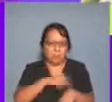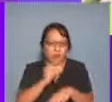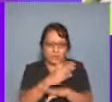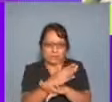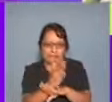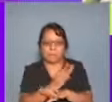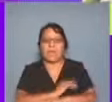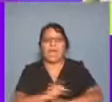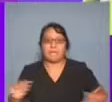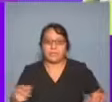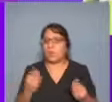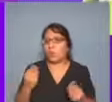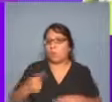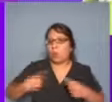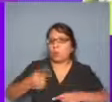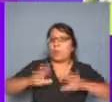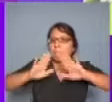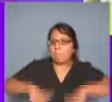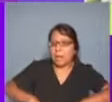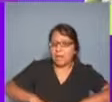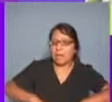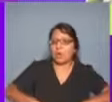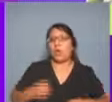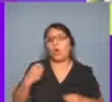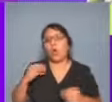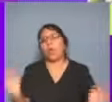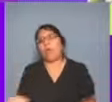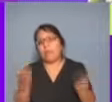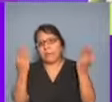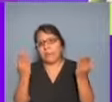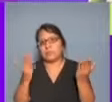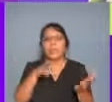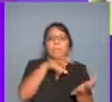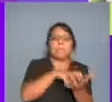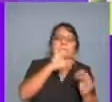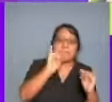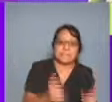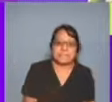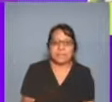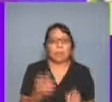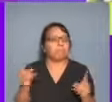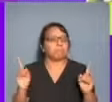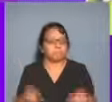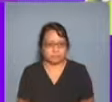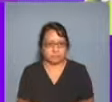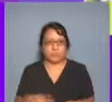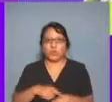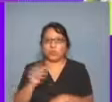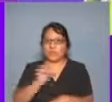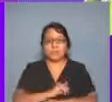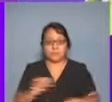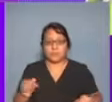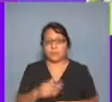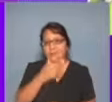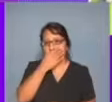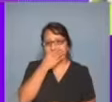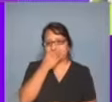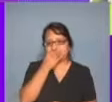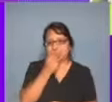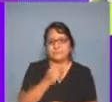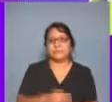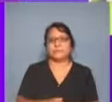si continúa o no el transporte si algunas empresas Sí y otras no bueno tendremos más novedades en un rato nada más